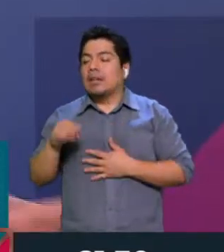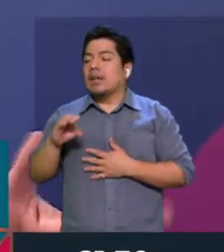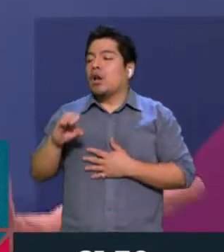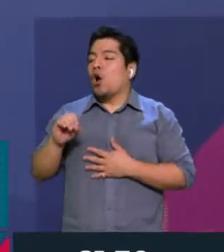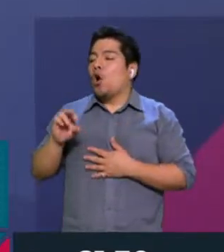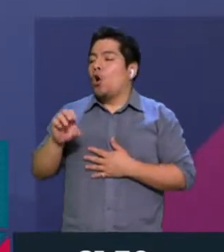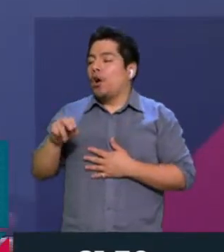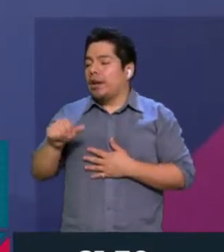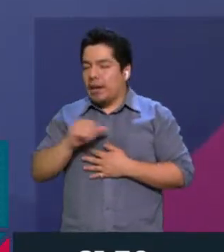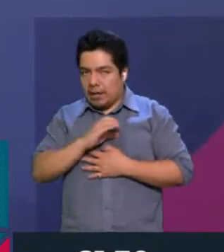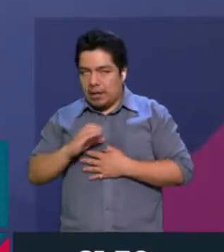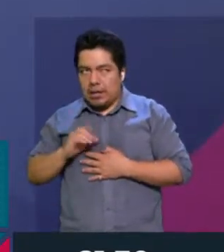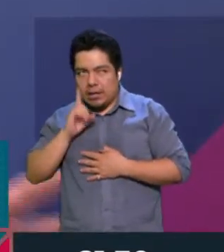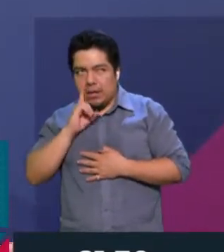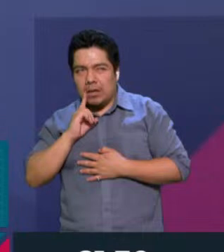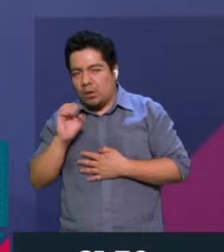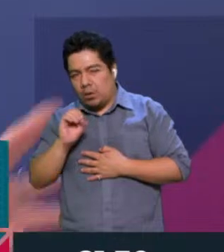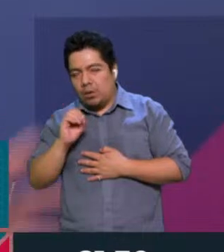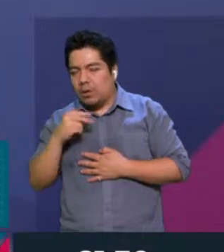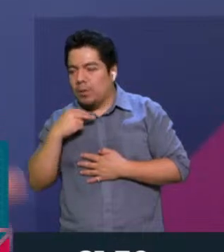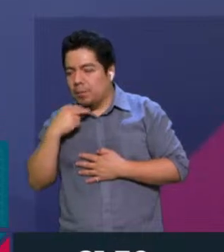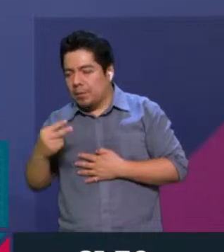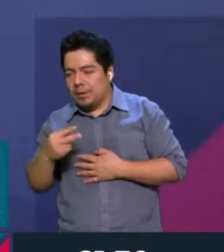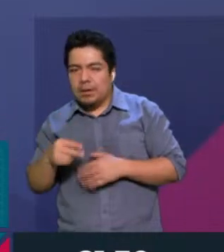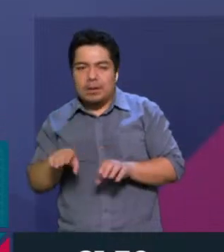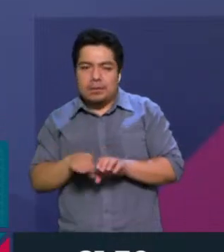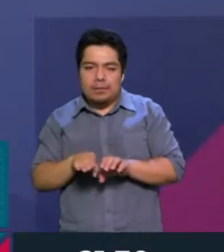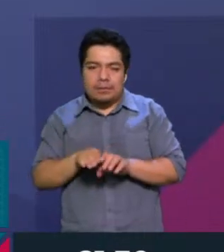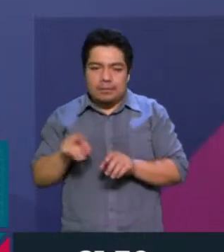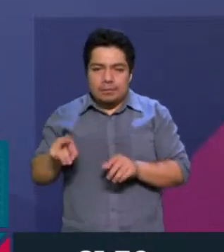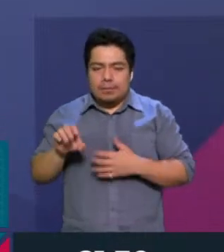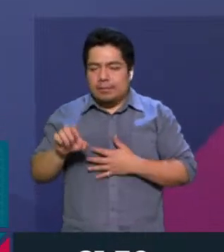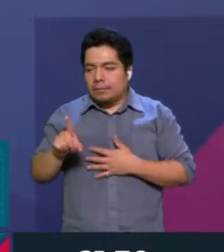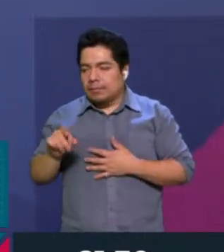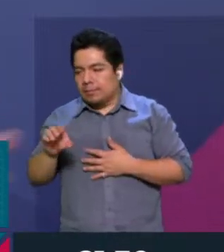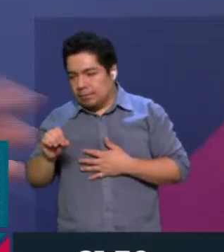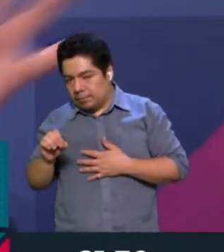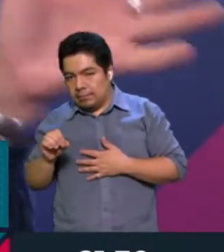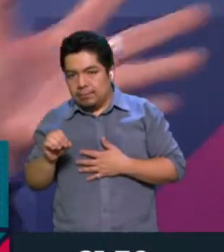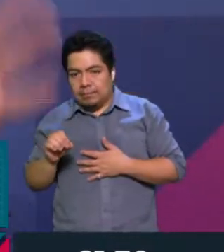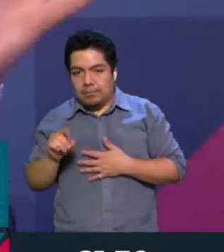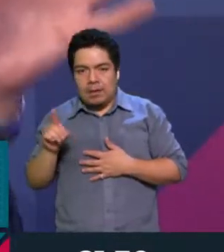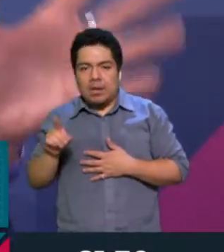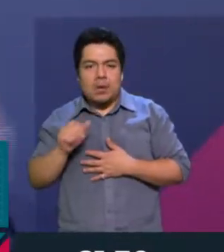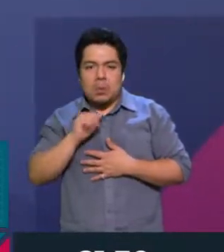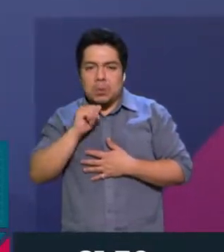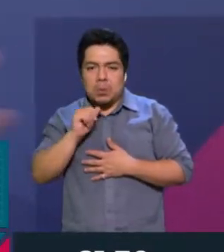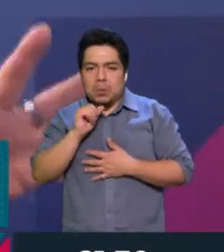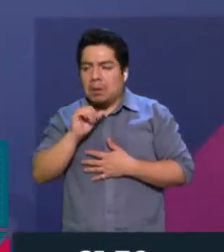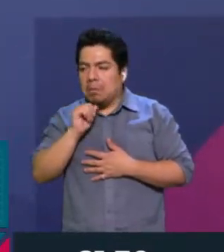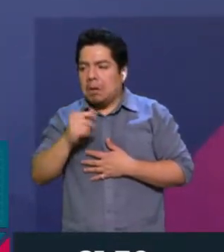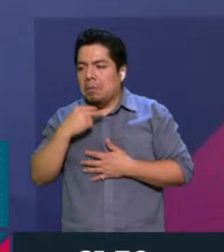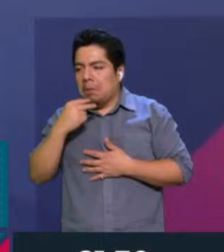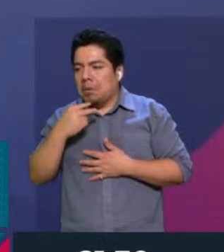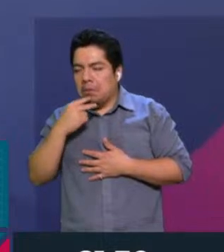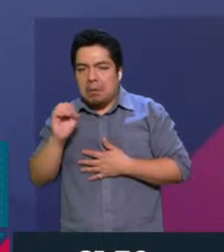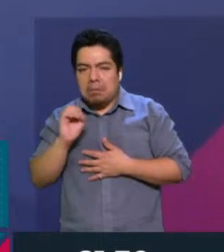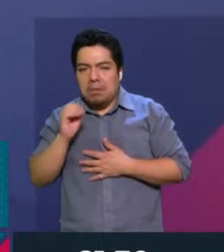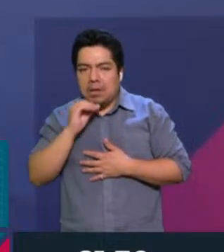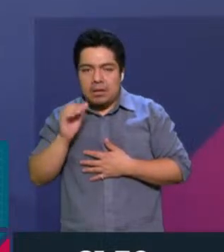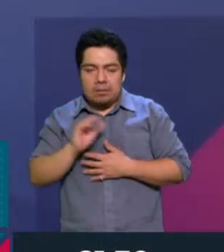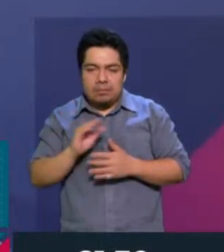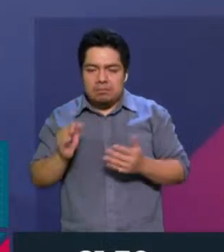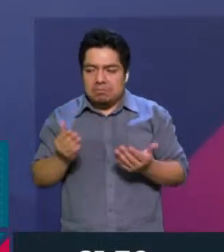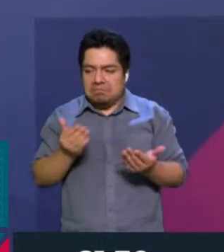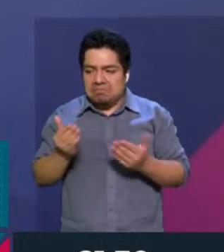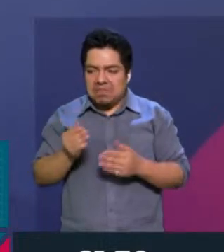bueno, ni es la candidata, Sí. pero es pues, la vocera del candidato de la oposición, sí. que no sale él no habla nunca, la que habla es ella. Bueno, pues yo luego digo,